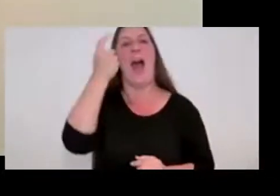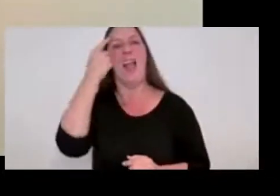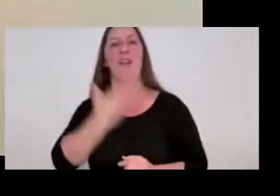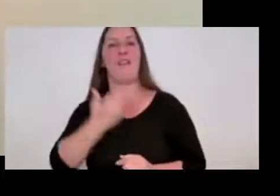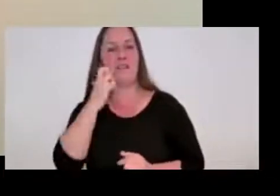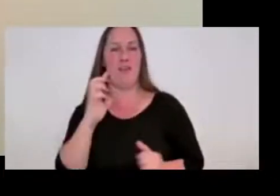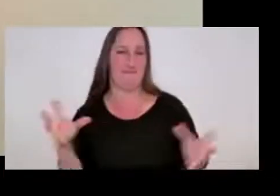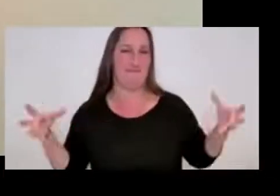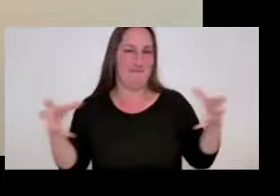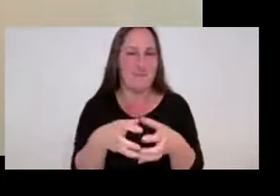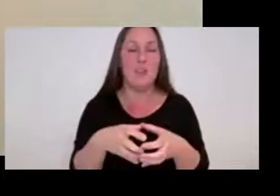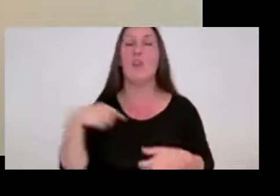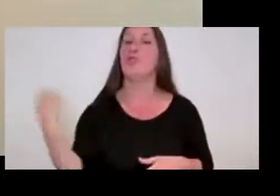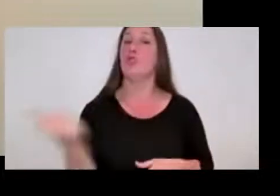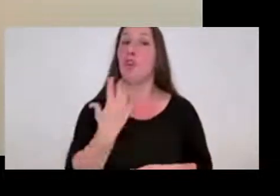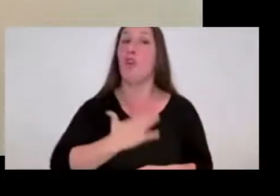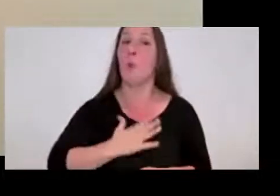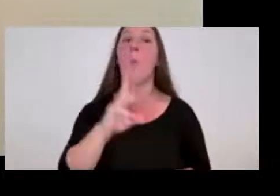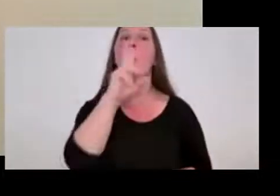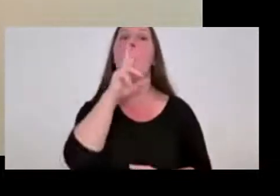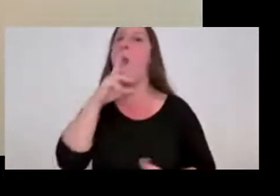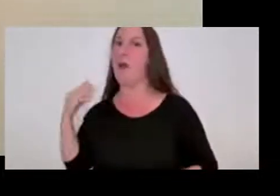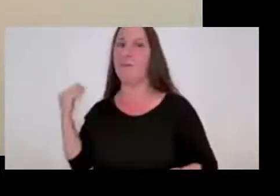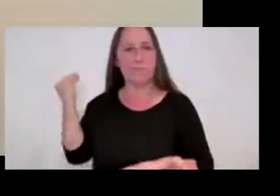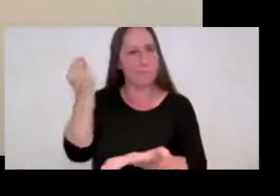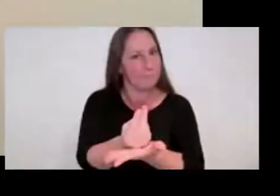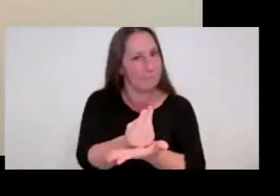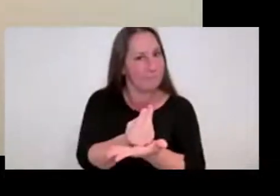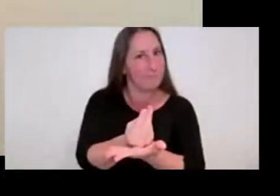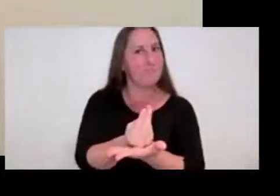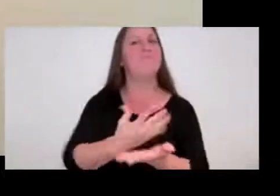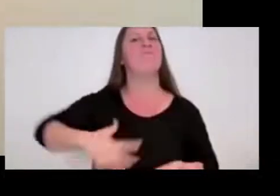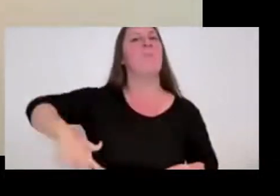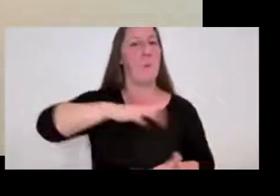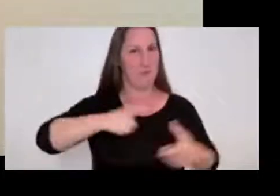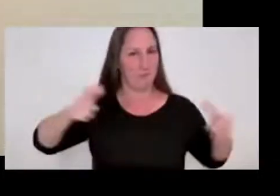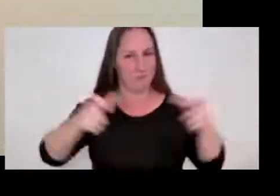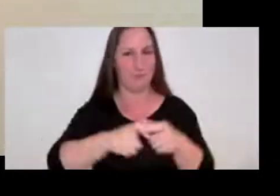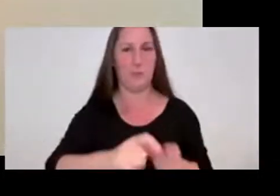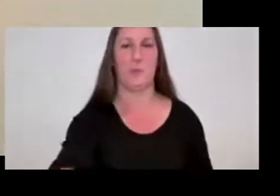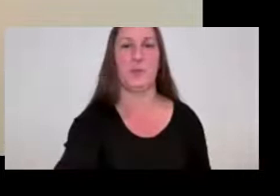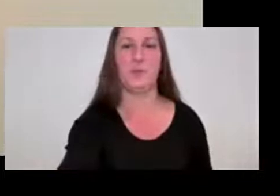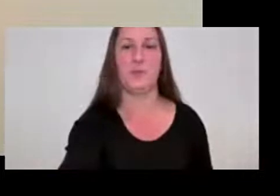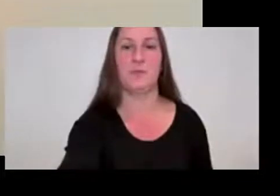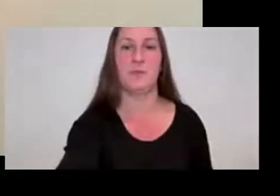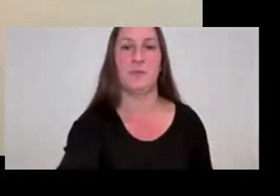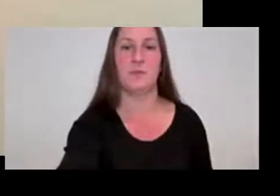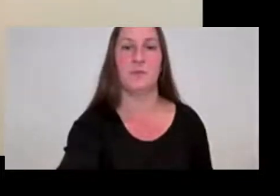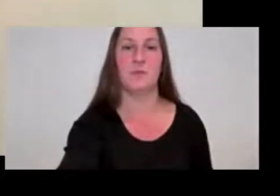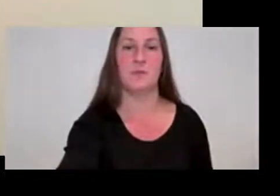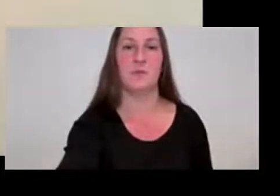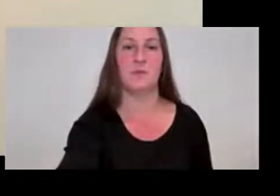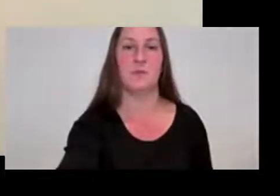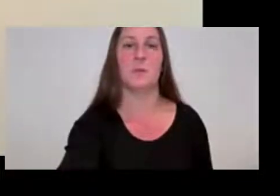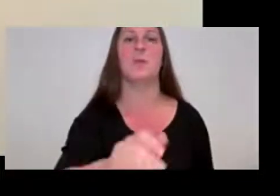bueno, estamos muy contentos de que una mujer esté representándonos en este consejo. Así que bueno, les voy a dar la